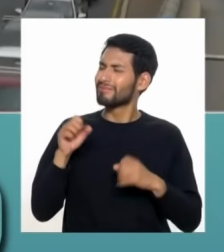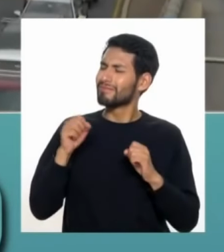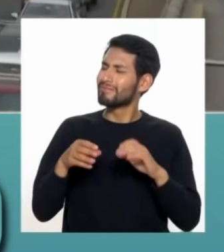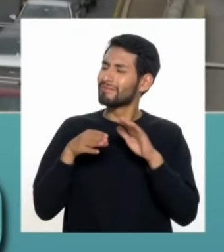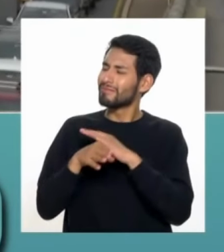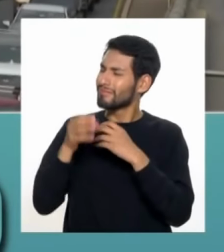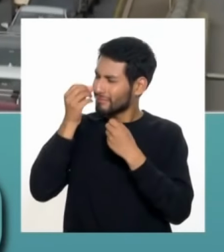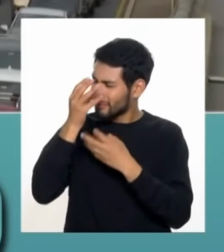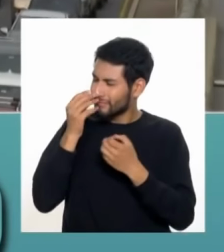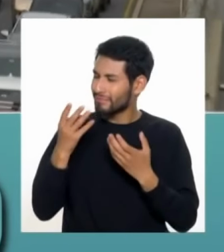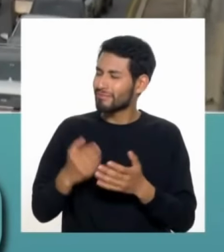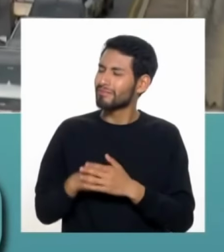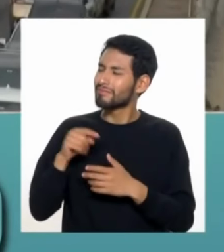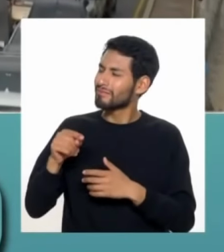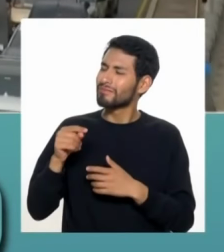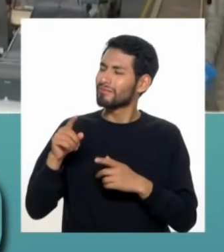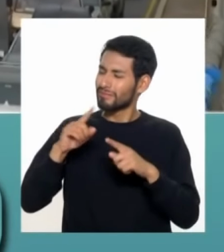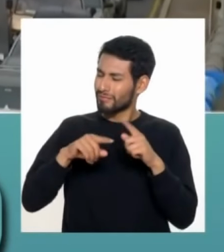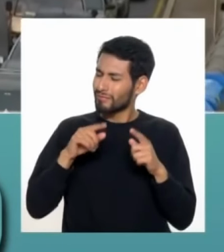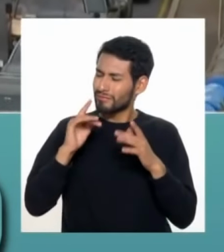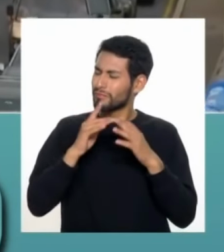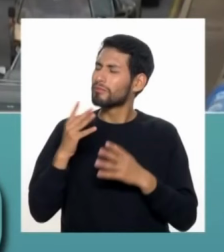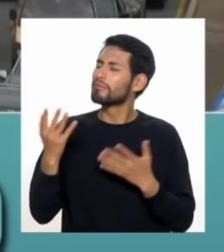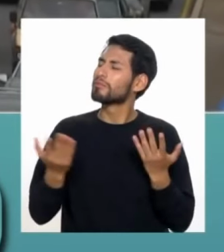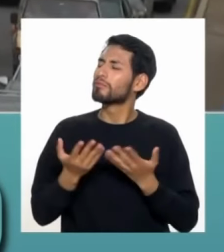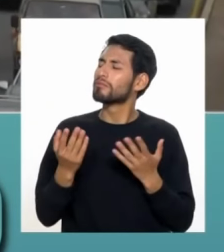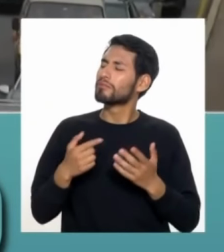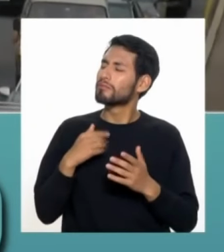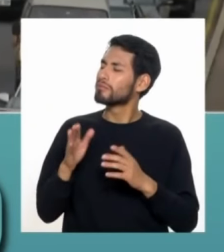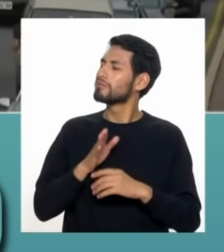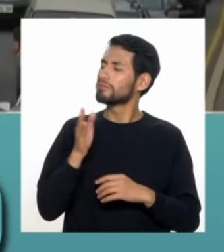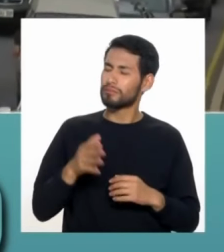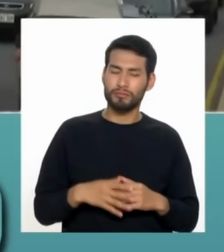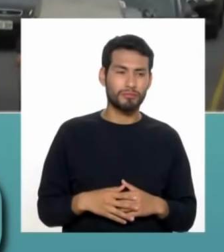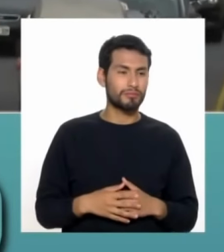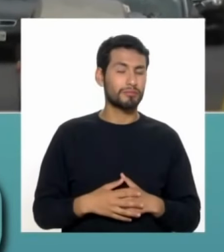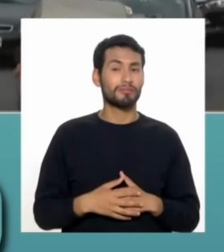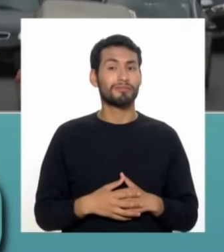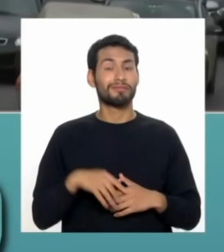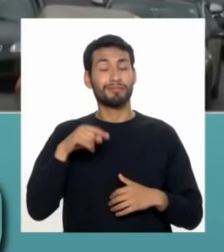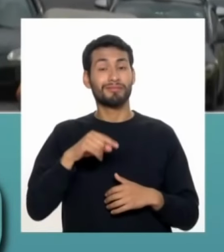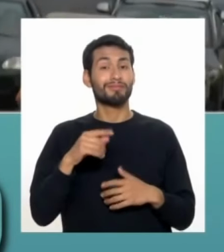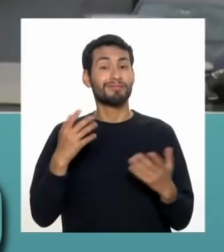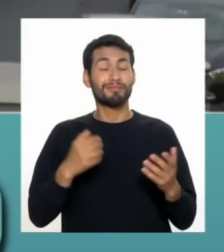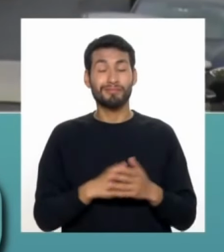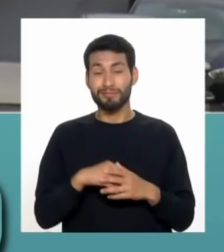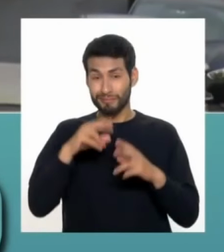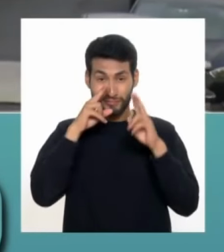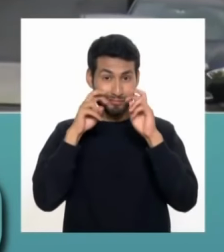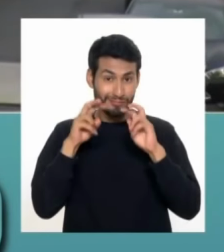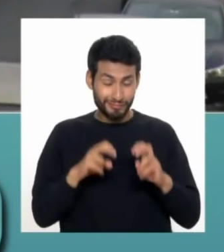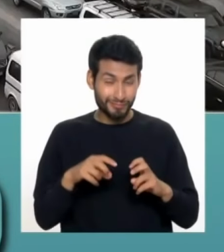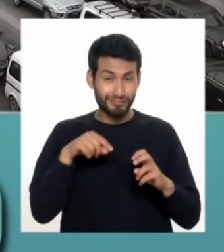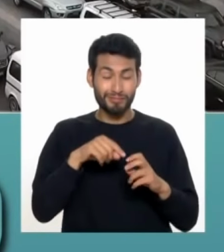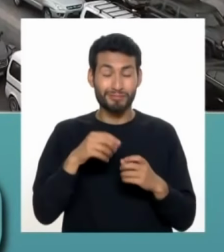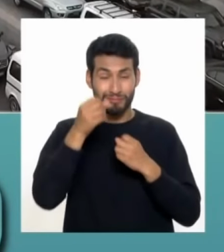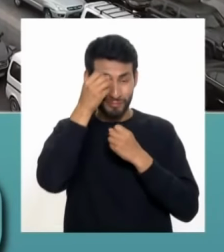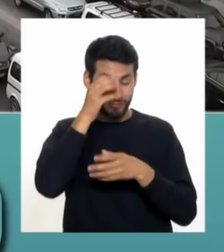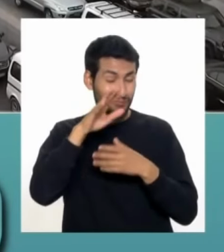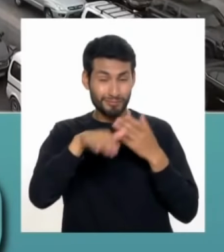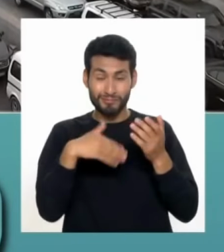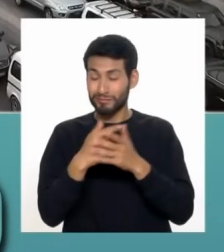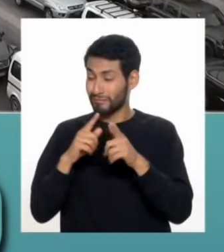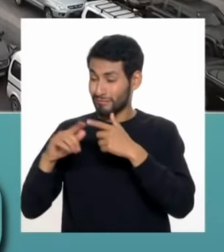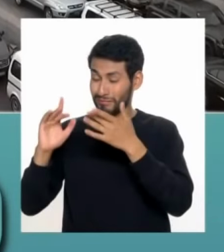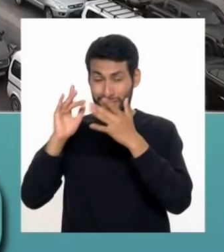a la información que arrojan estos sensores, ¿dónde podemos acudir? El portal de monitoreo, que incluye la información de todos